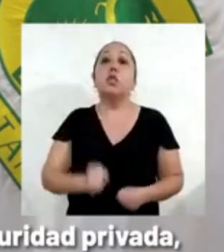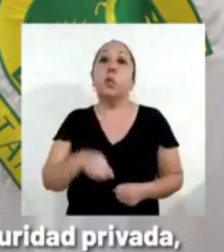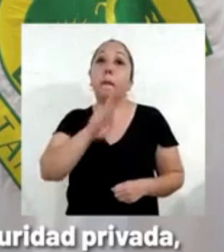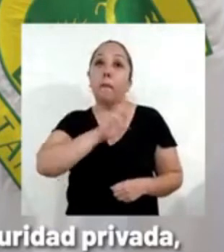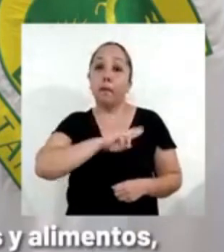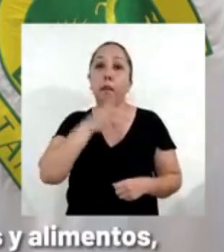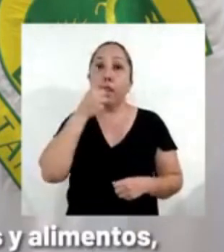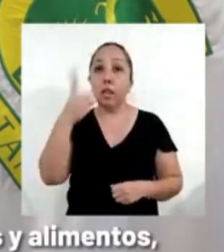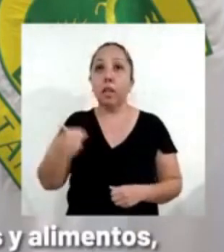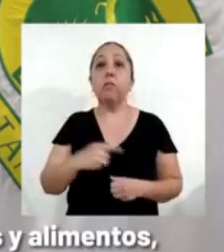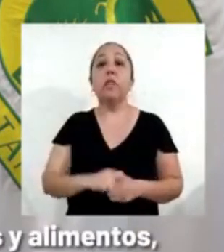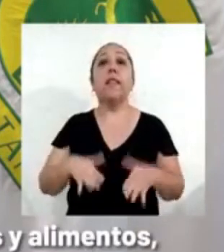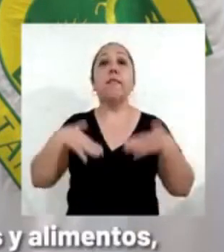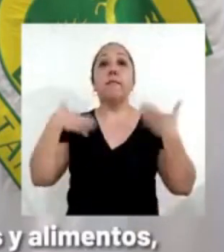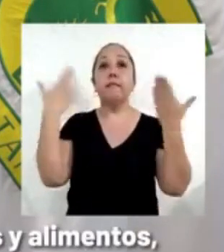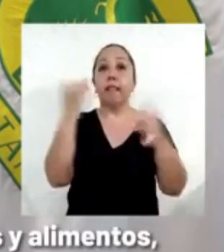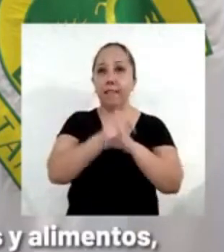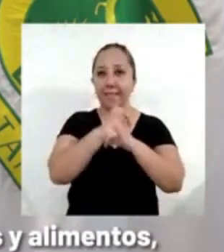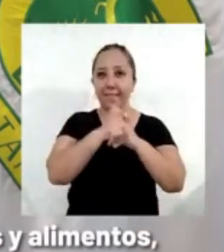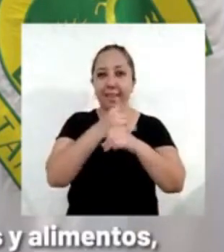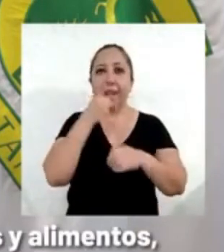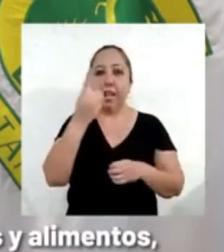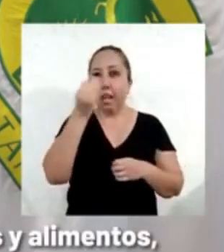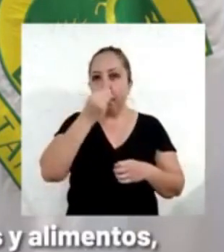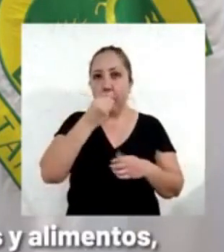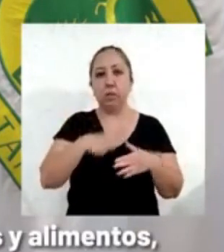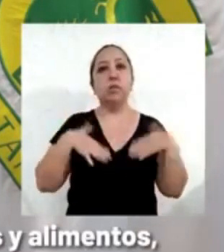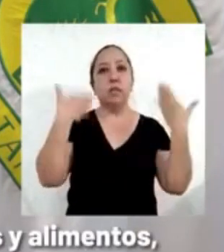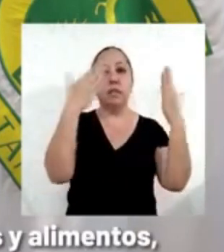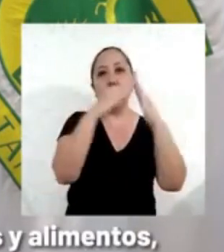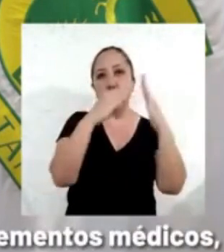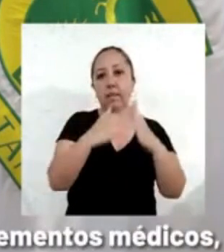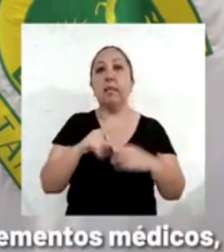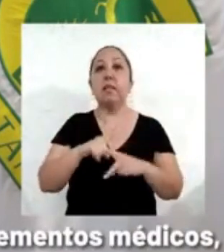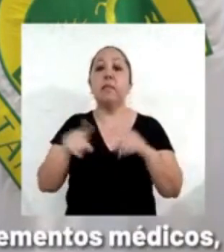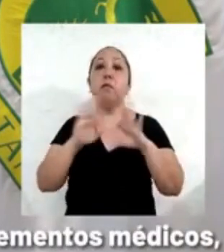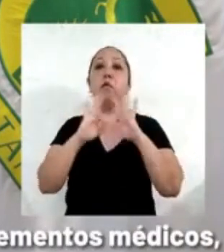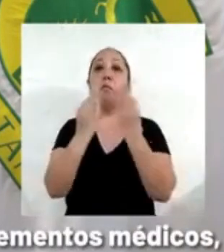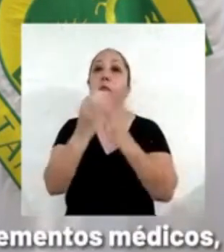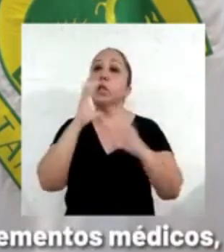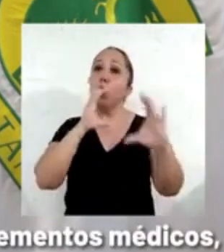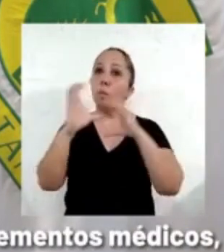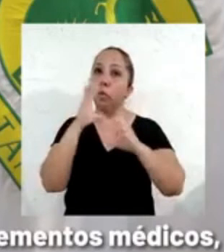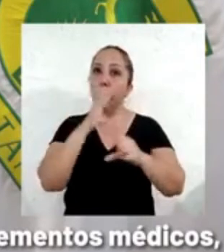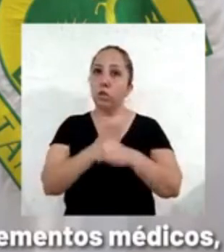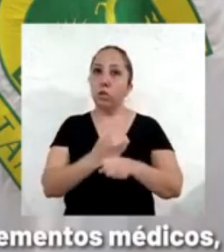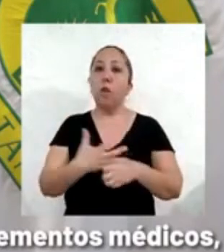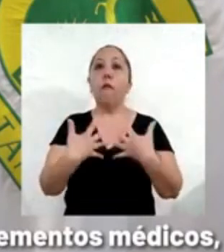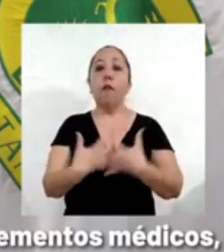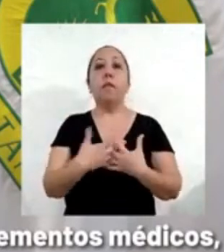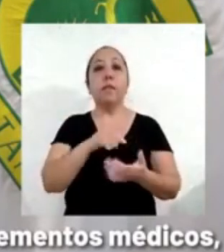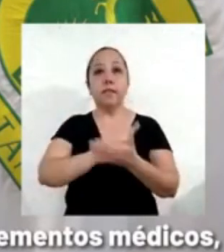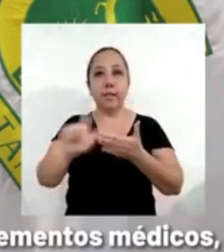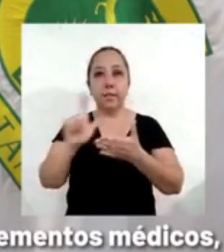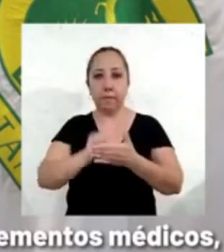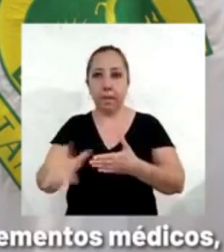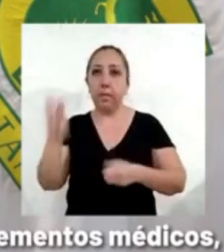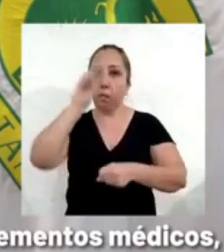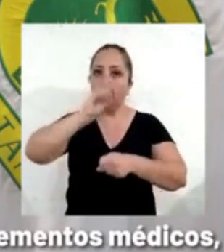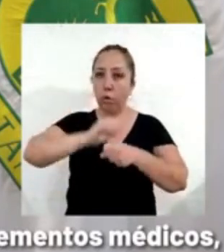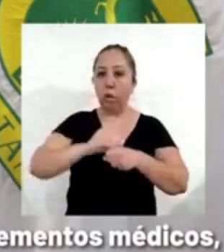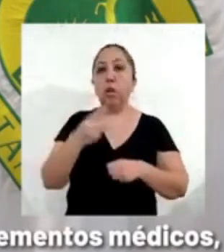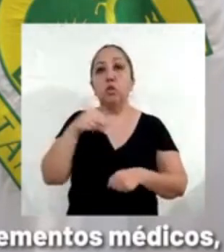seguridad privada, plataformas para entrega a domicilio de víveres y alimentos, medios de comunicación, fábricas de higiene